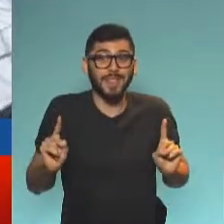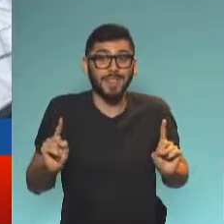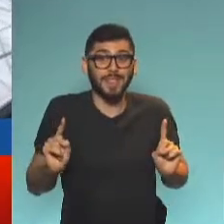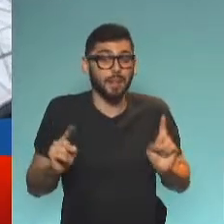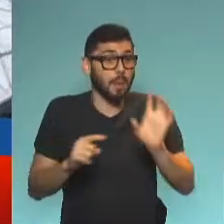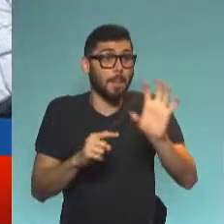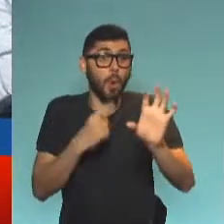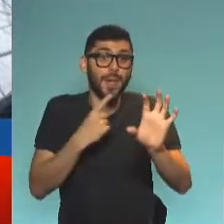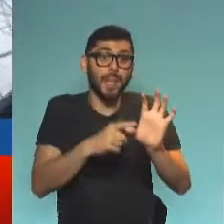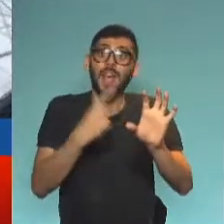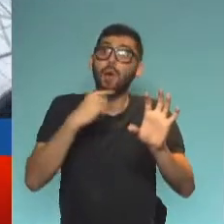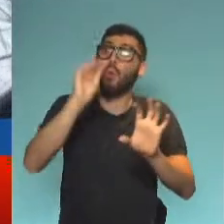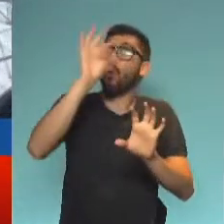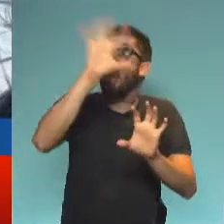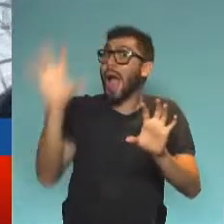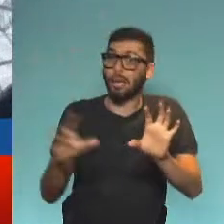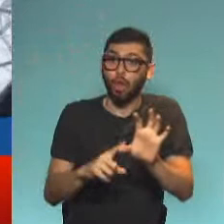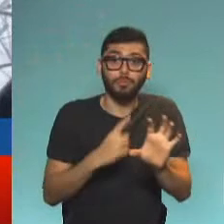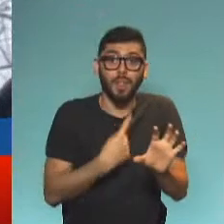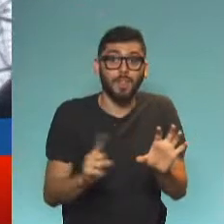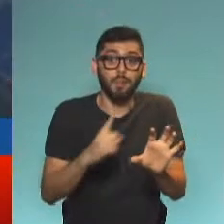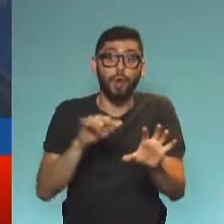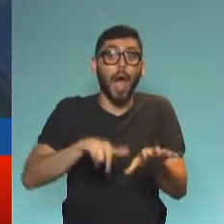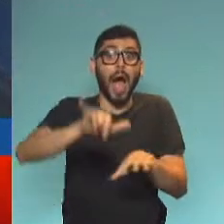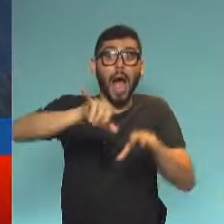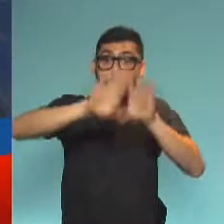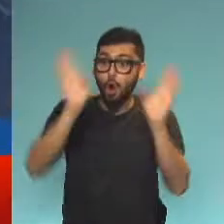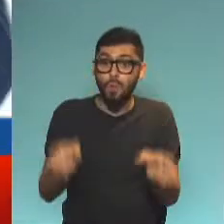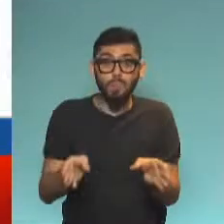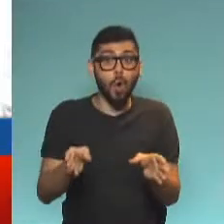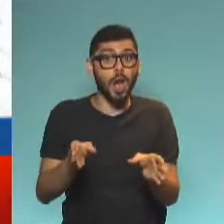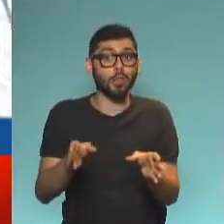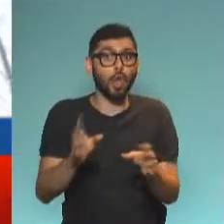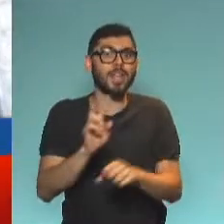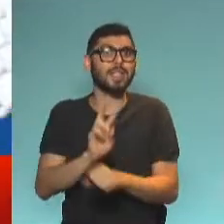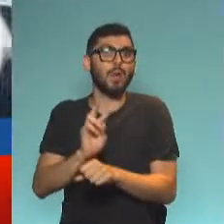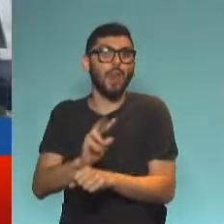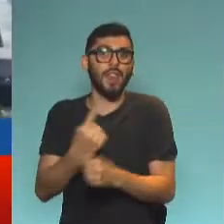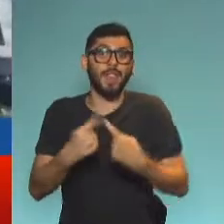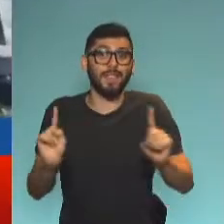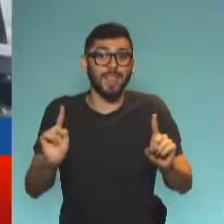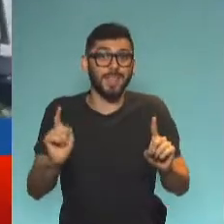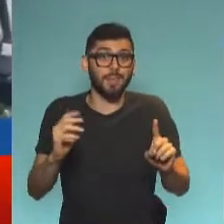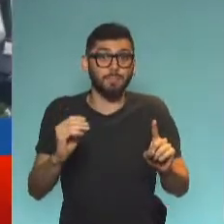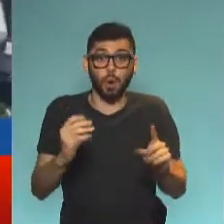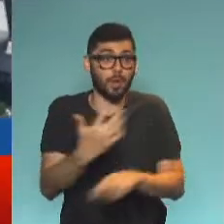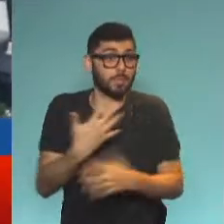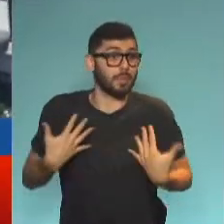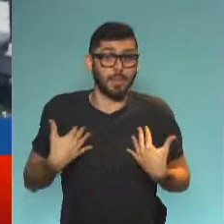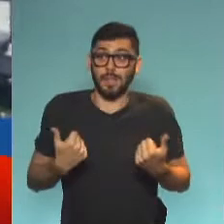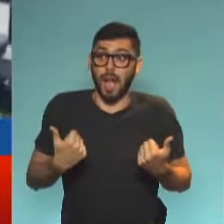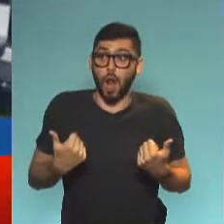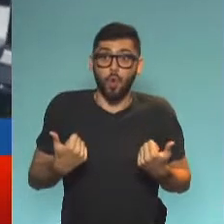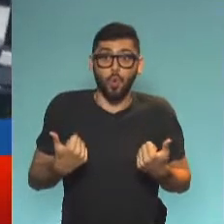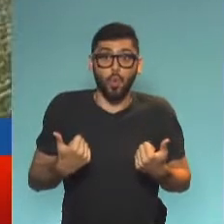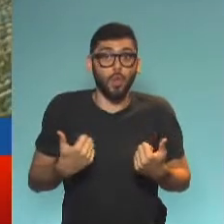es en Brasil en general. ¿Por qué? Porque tenemos un aeropuerto con otro tipo de seguridad por las razones sanitarias que sufre